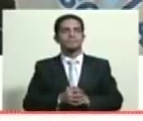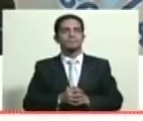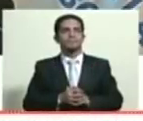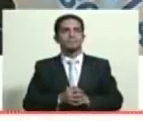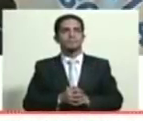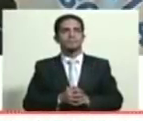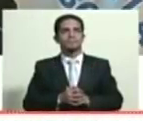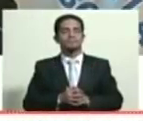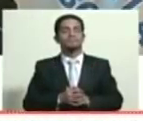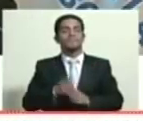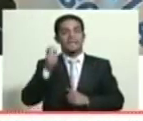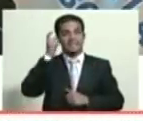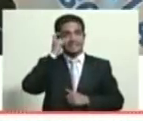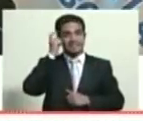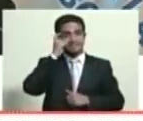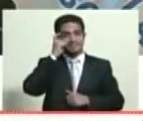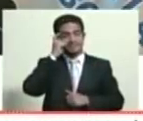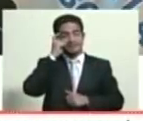El día